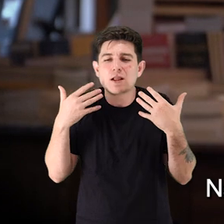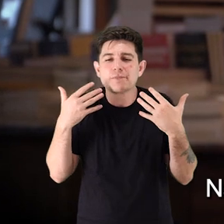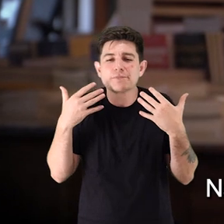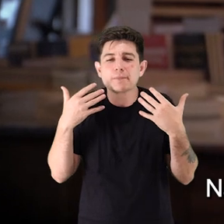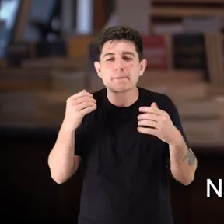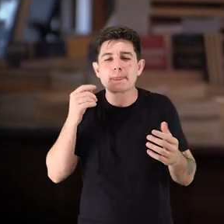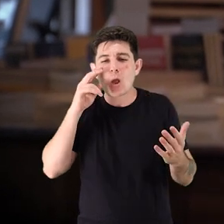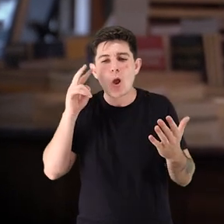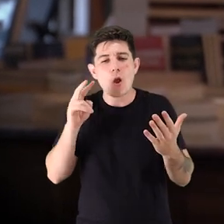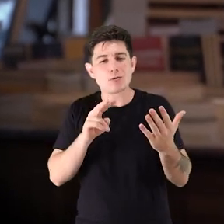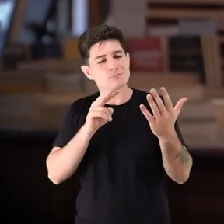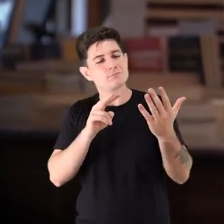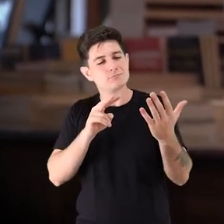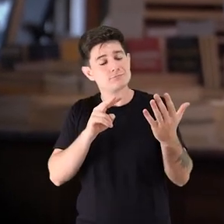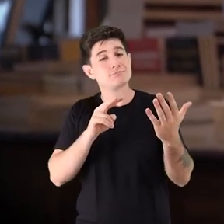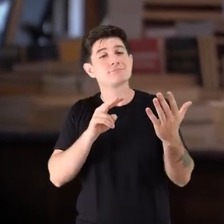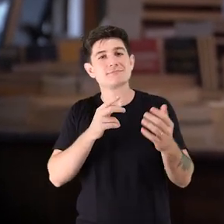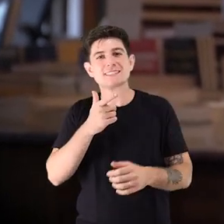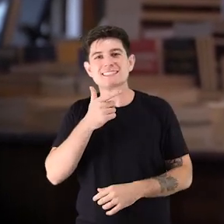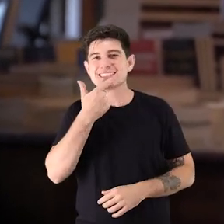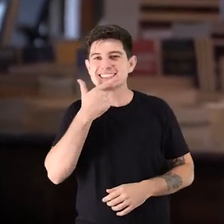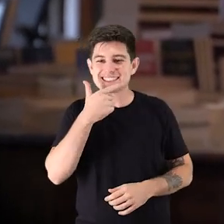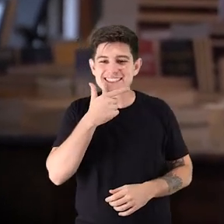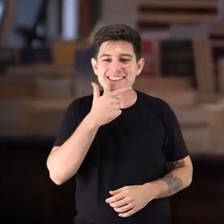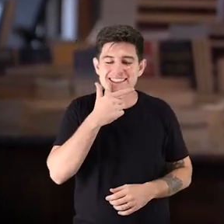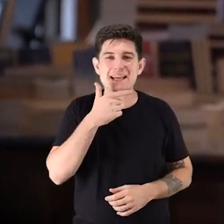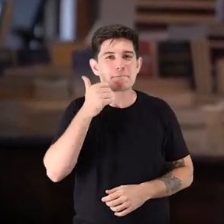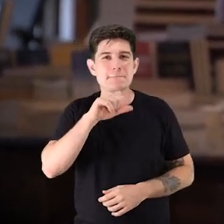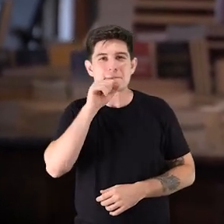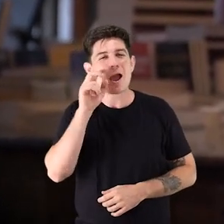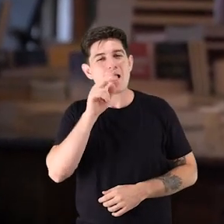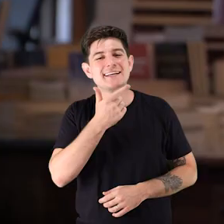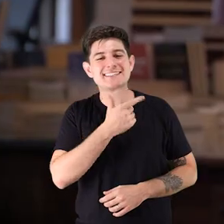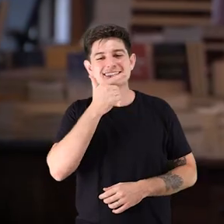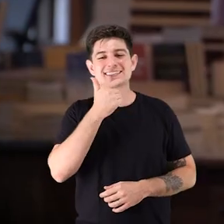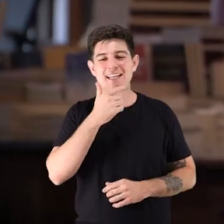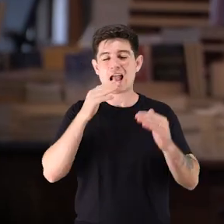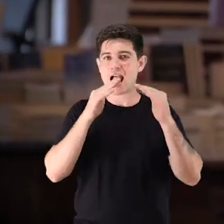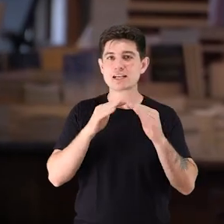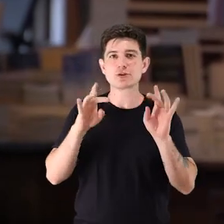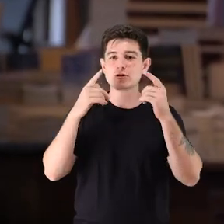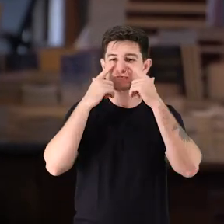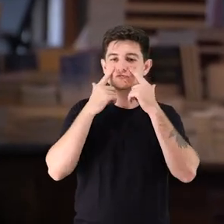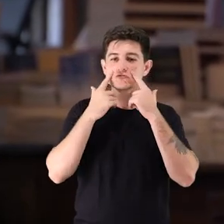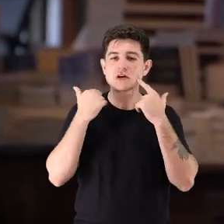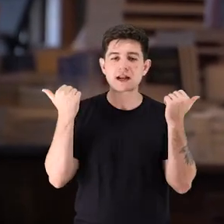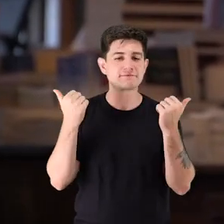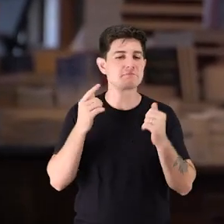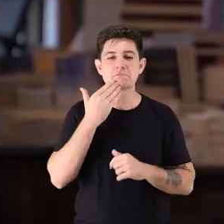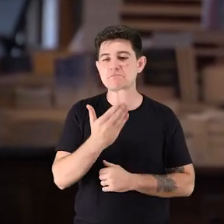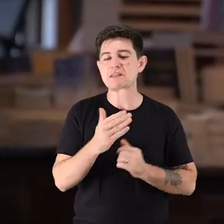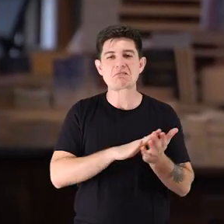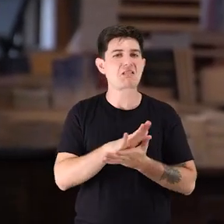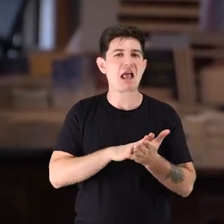cuerpo encogido. Cuando miró a su madre por primera vez, copió su sonrisa, tímida. En casa apenas